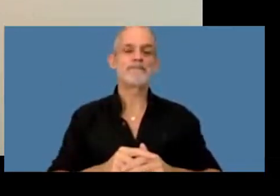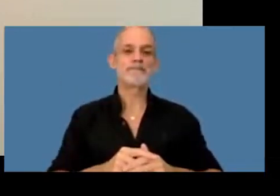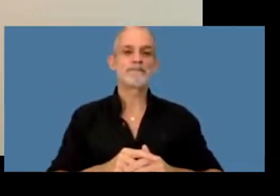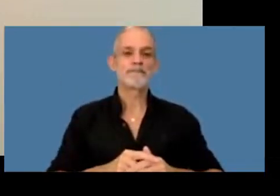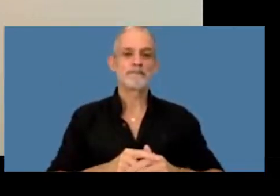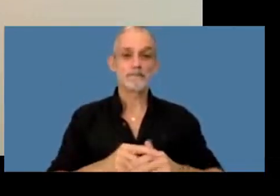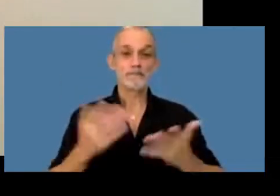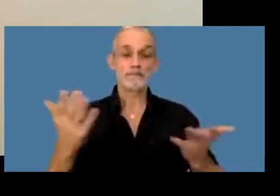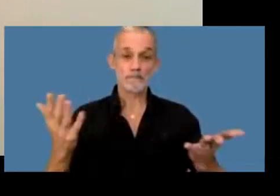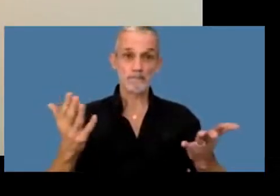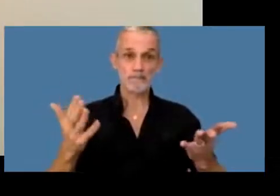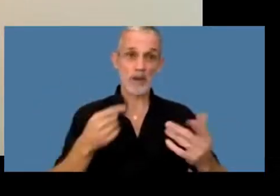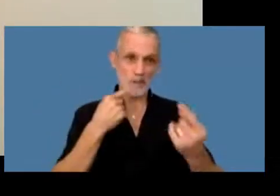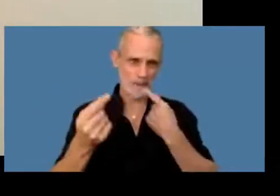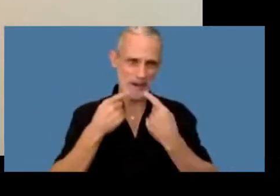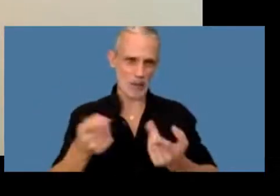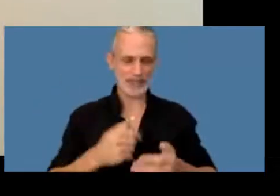Bueno, las hacemos entonces.